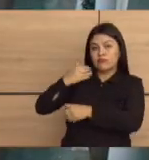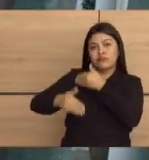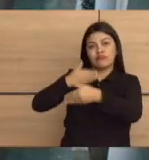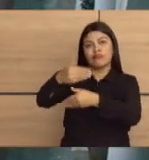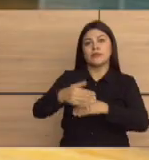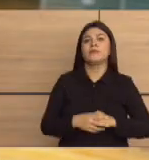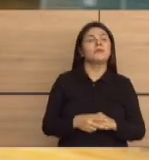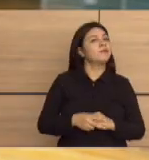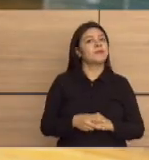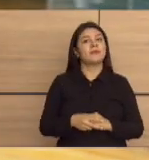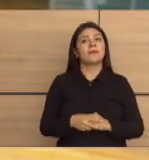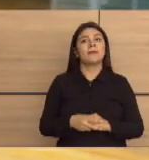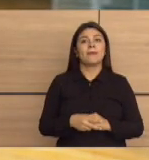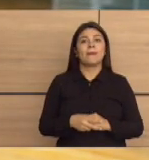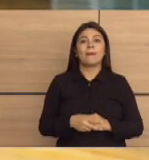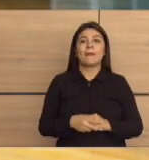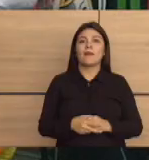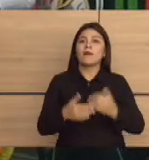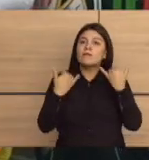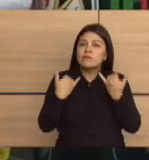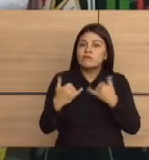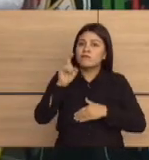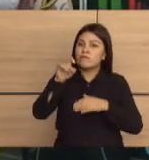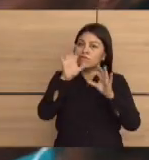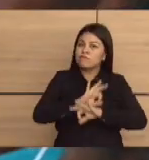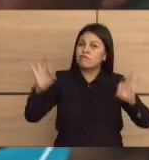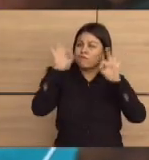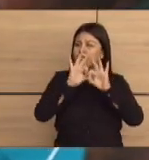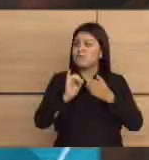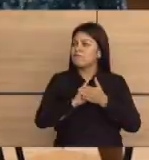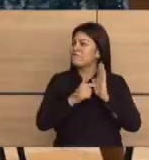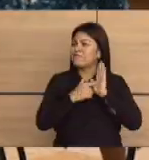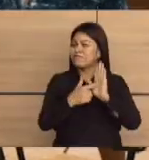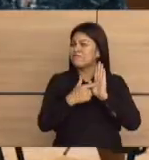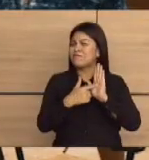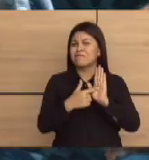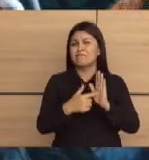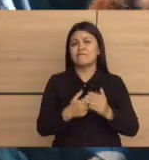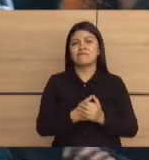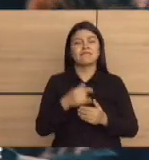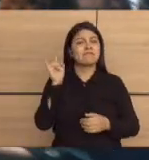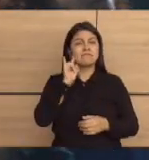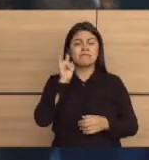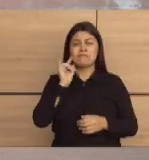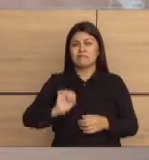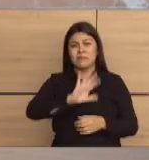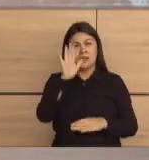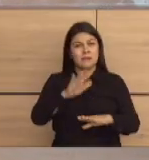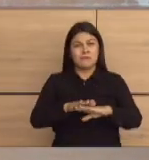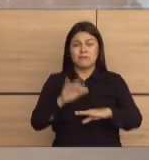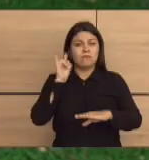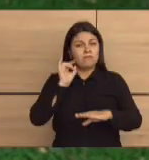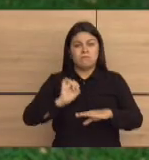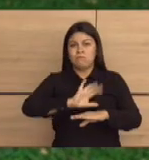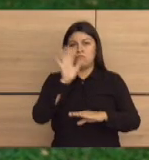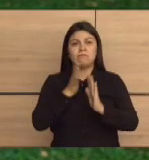Es importante enseñar la historia de nuestro país porque alguien dijo que el que no conoce su historia está condenado a repetirla. Todos tenemos que buscar la